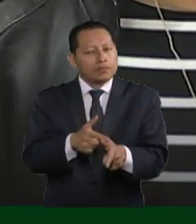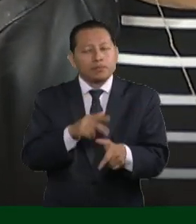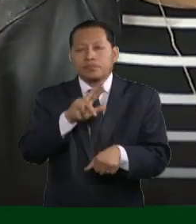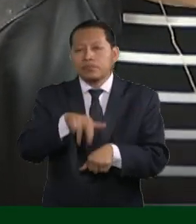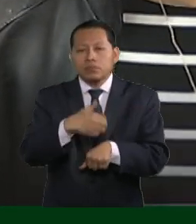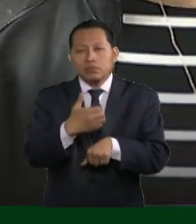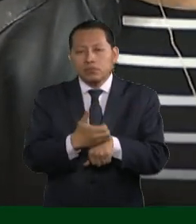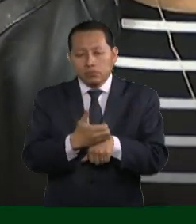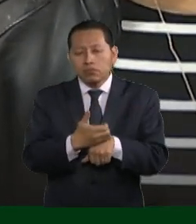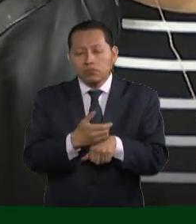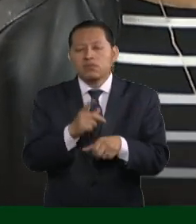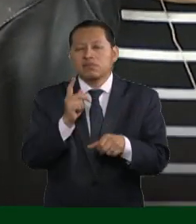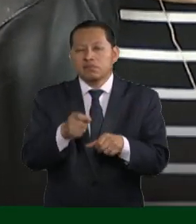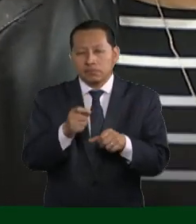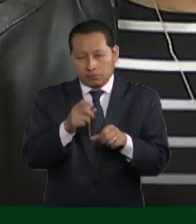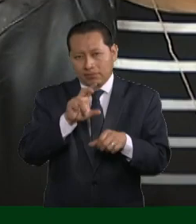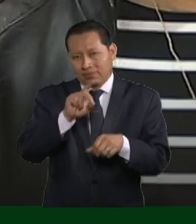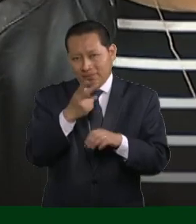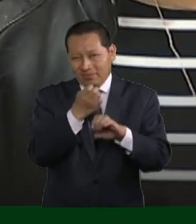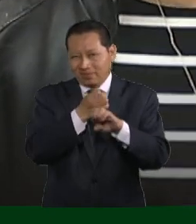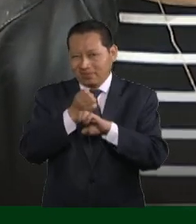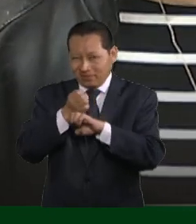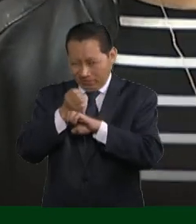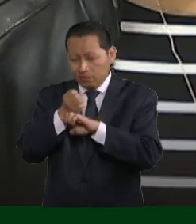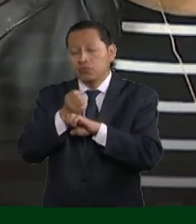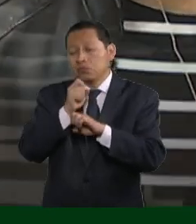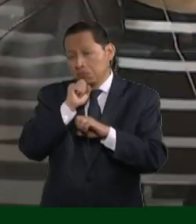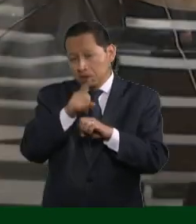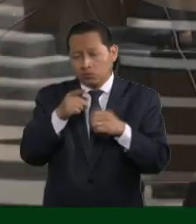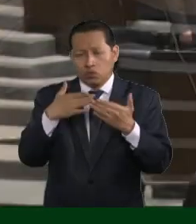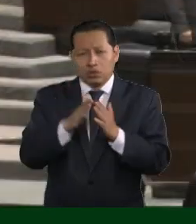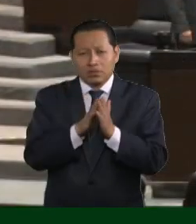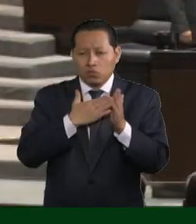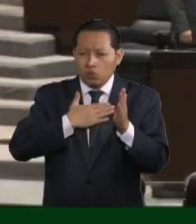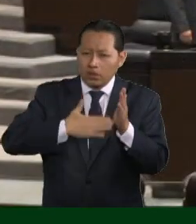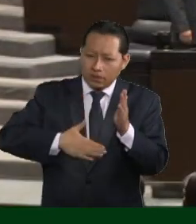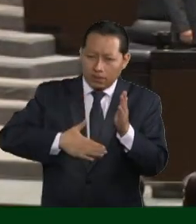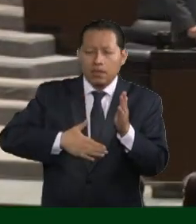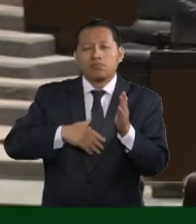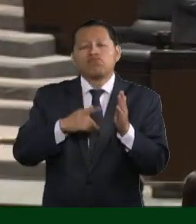república representativa, democrática, laica y federal,